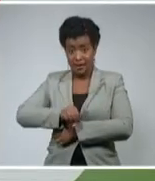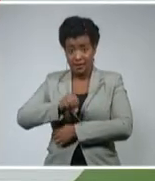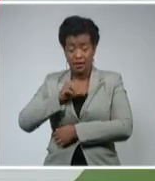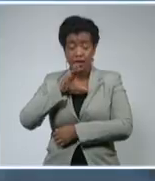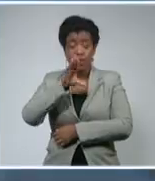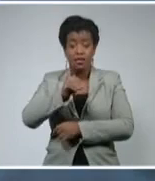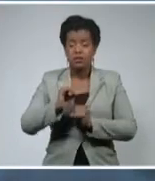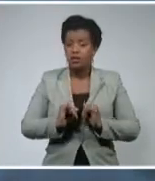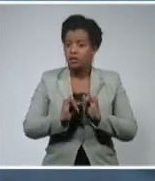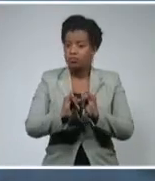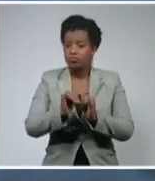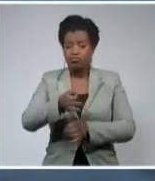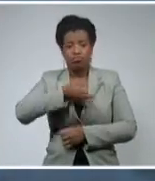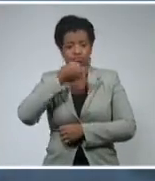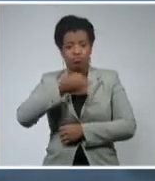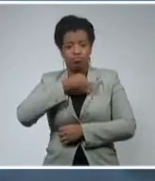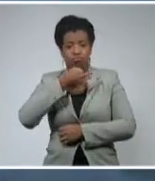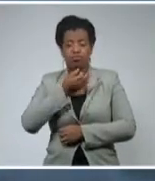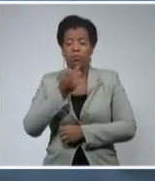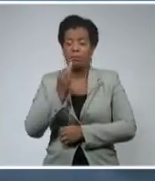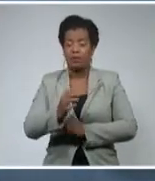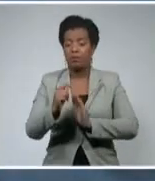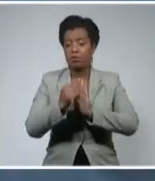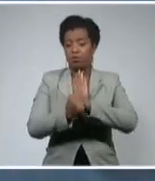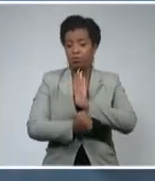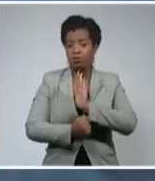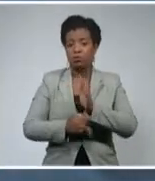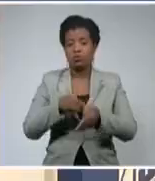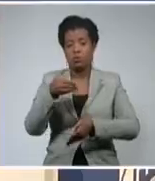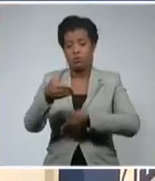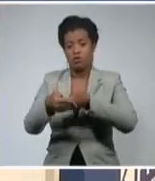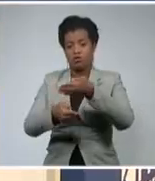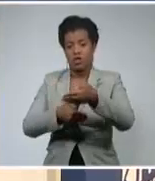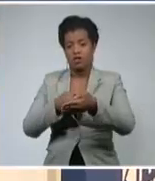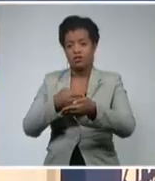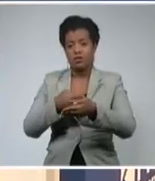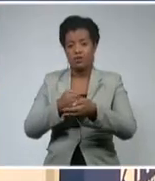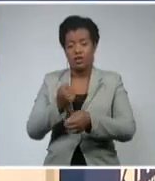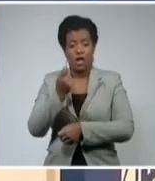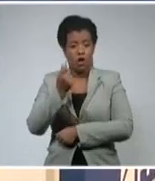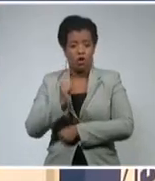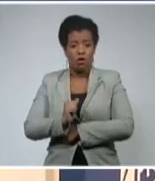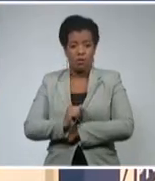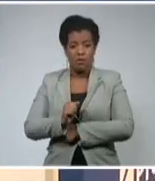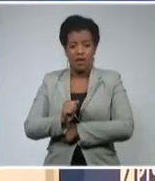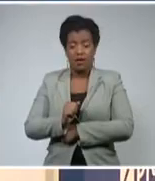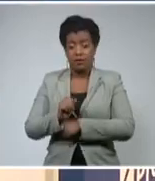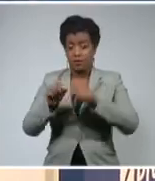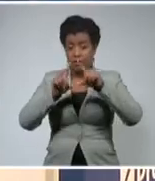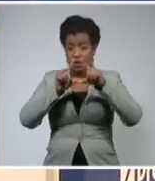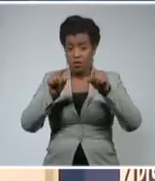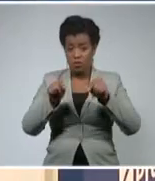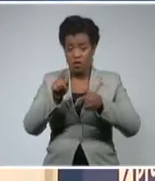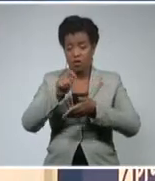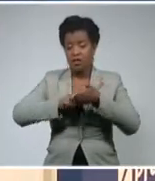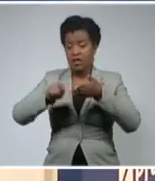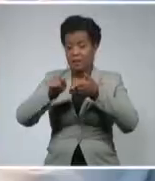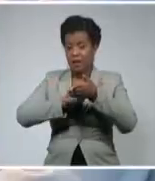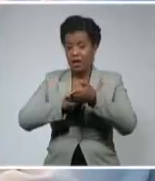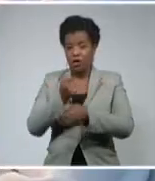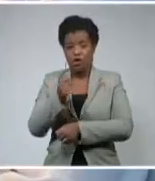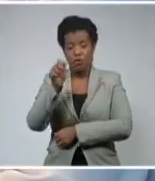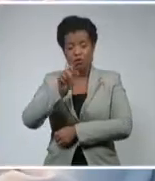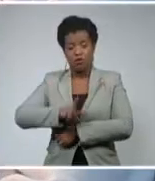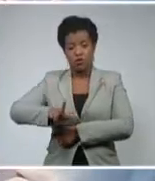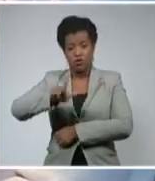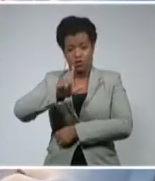la articulación de estos elementos con el proceso de actualización del modelo económico en la isla y la estrategia económico-social para enfrentar la